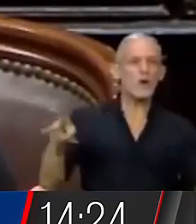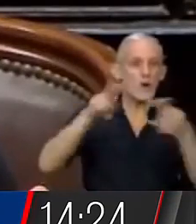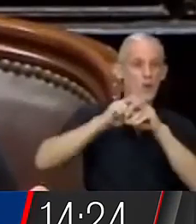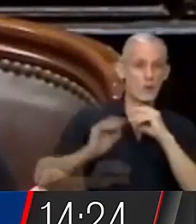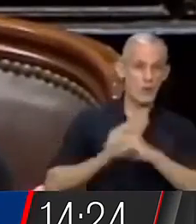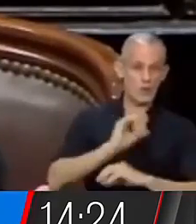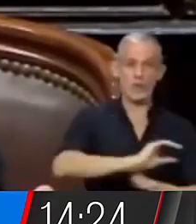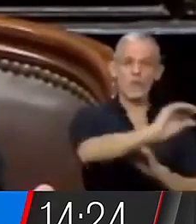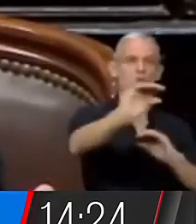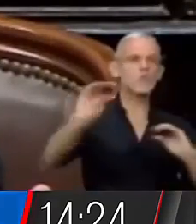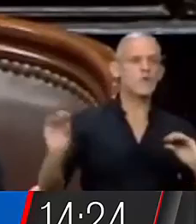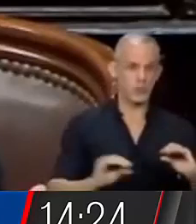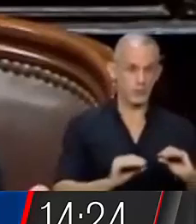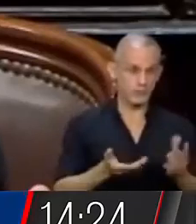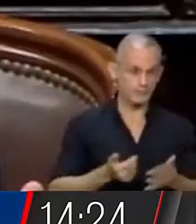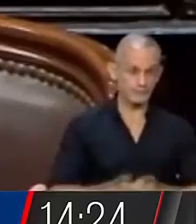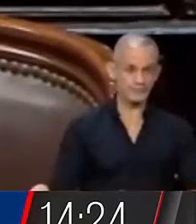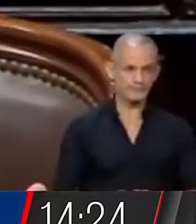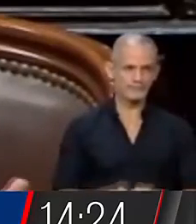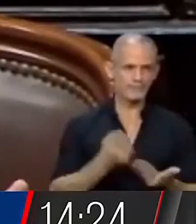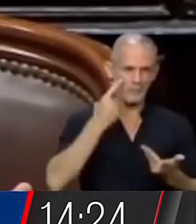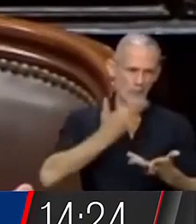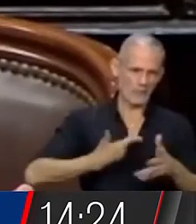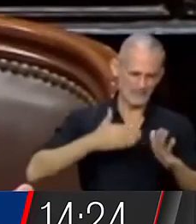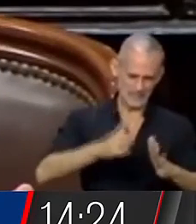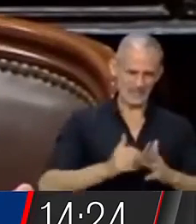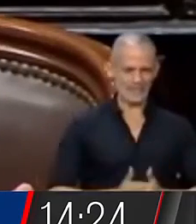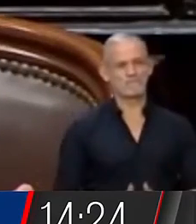ingreso. Mire, presidente,